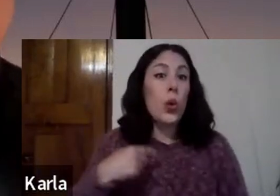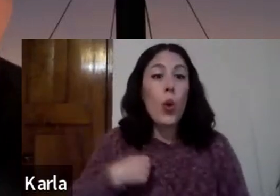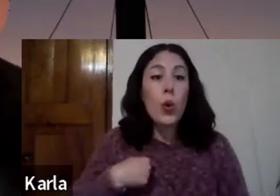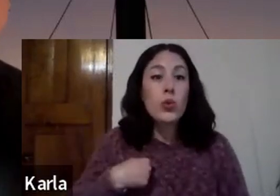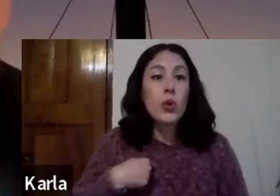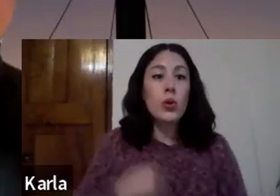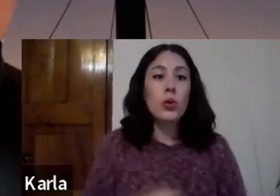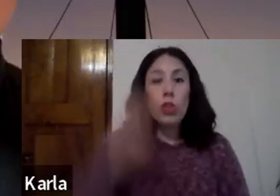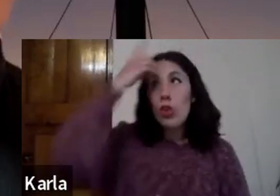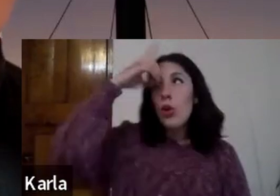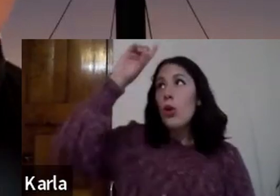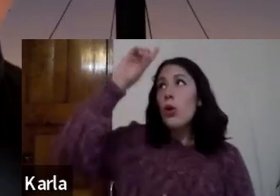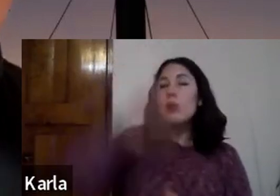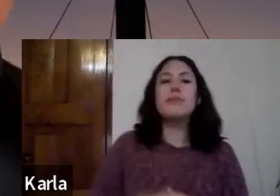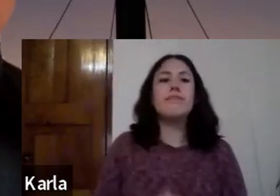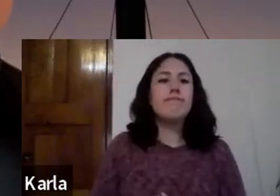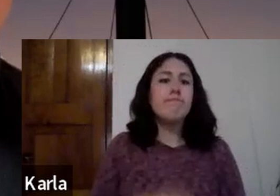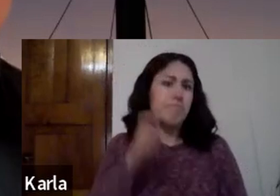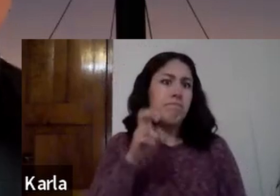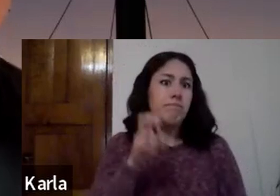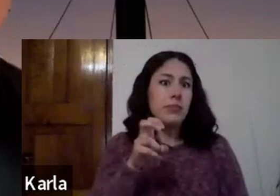Y ese es el Dios que se acerca a nosotros.